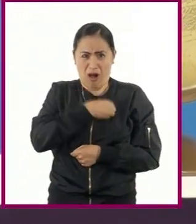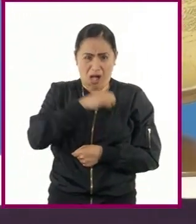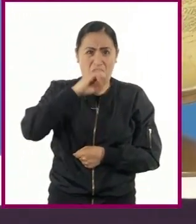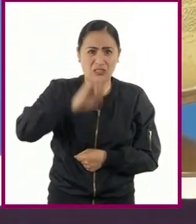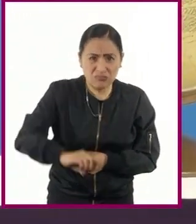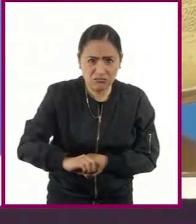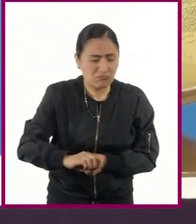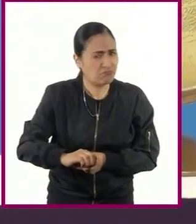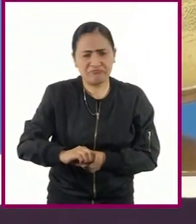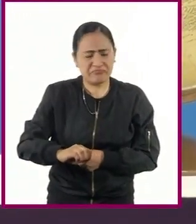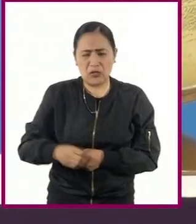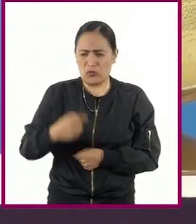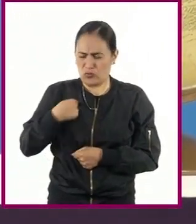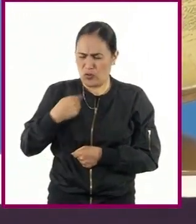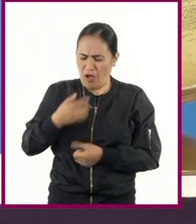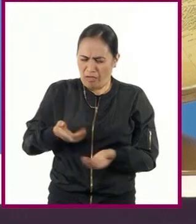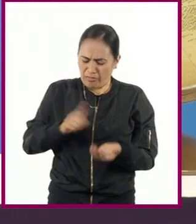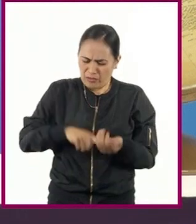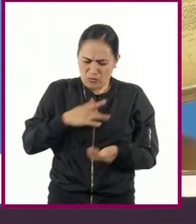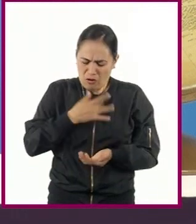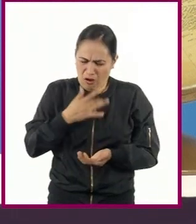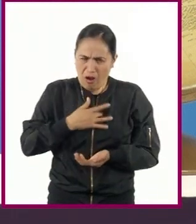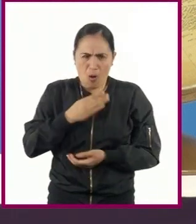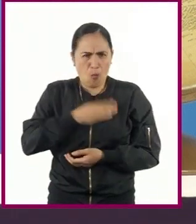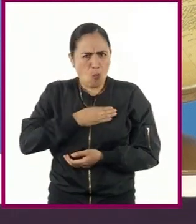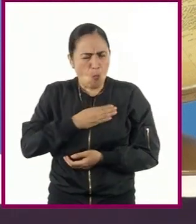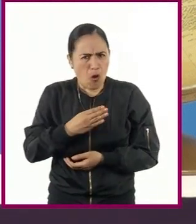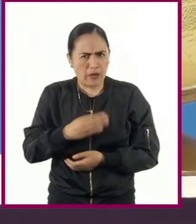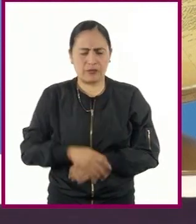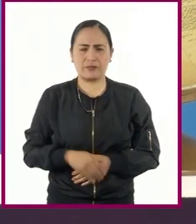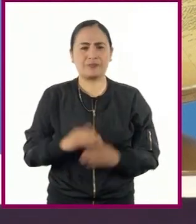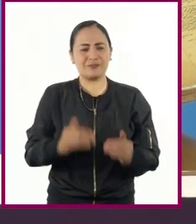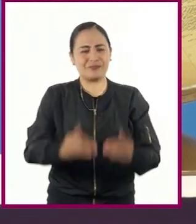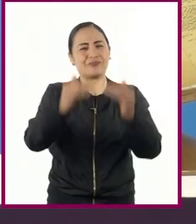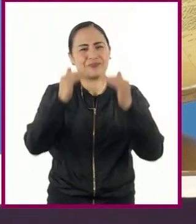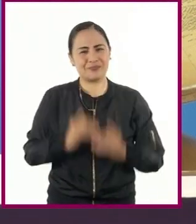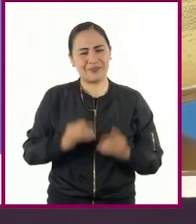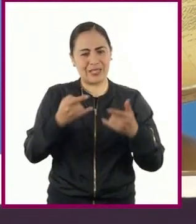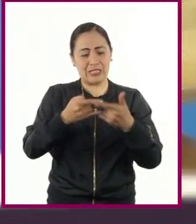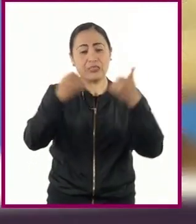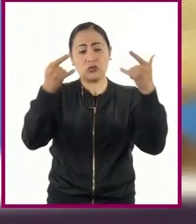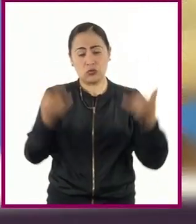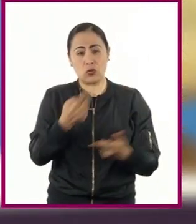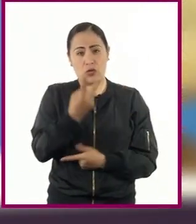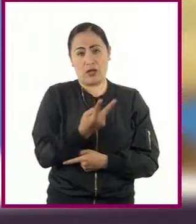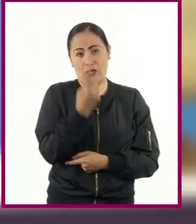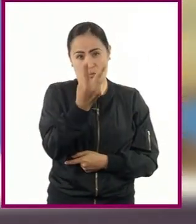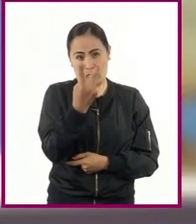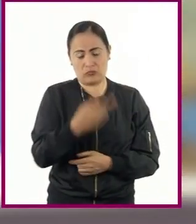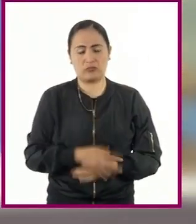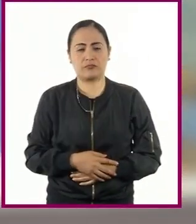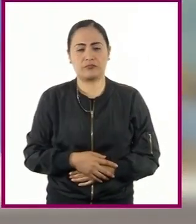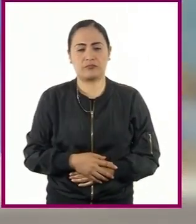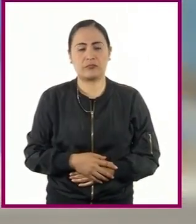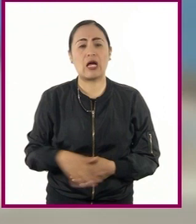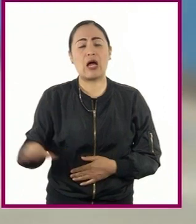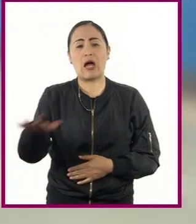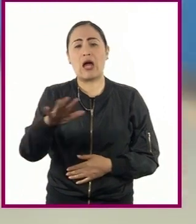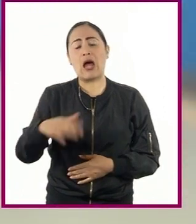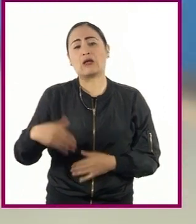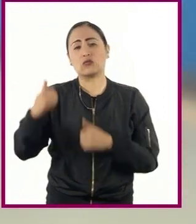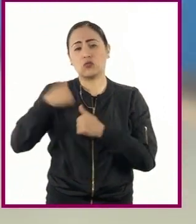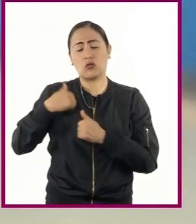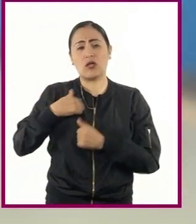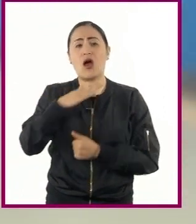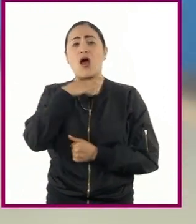Me sorprendí a mí misma. Segundo testimonio. Alguien les había dicho a los alemanes dónde